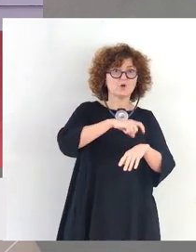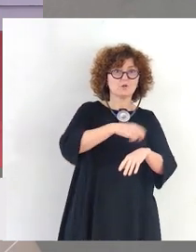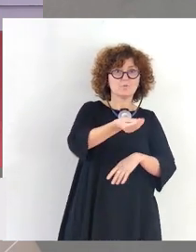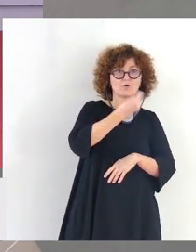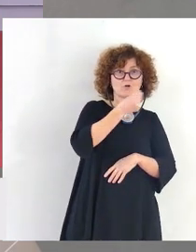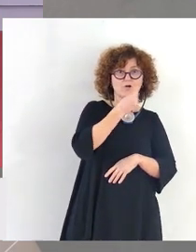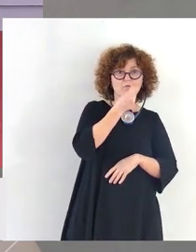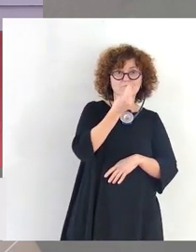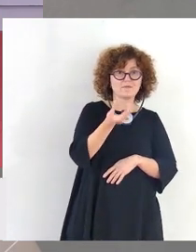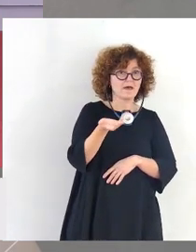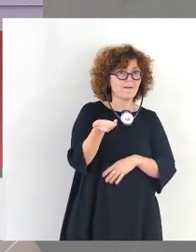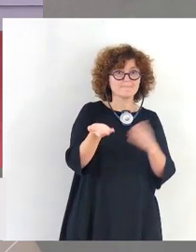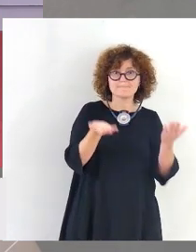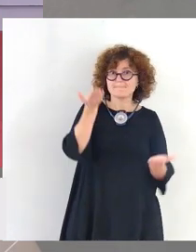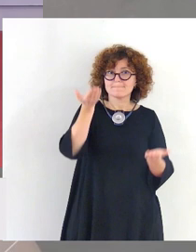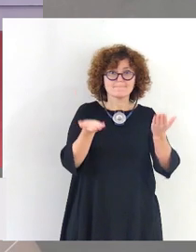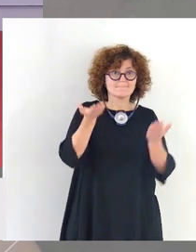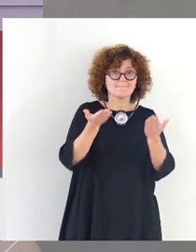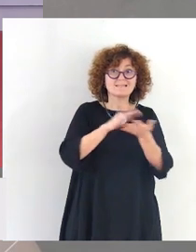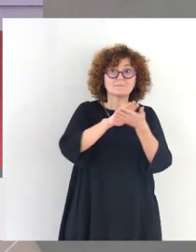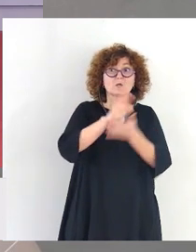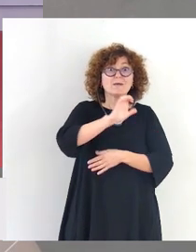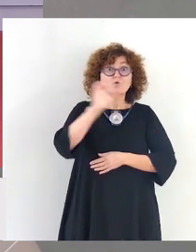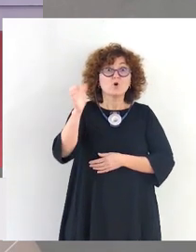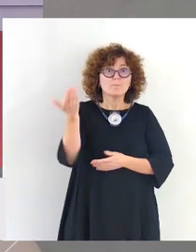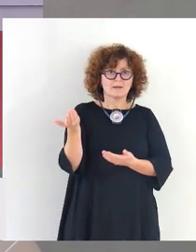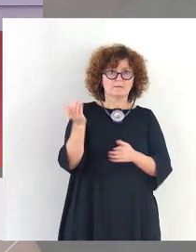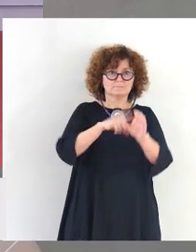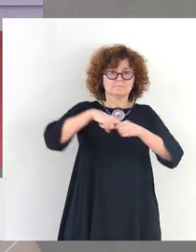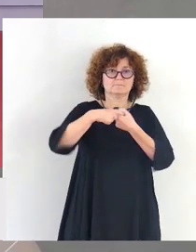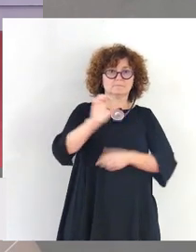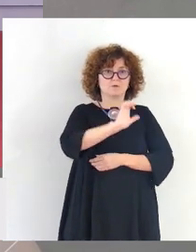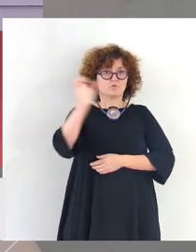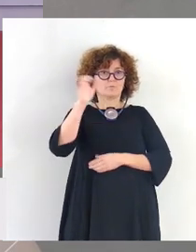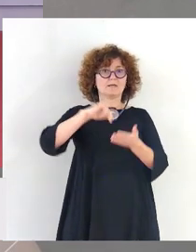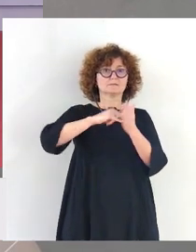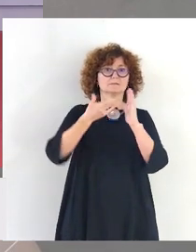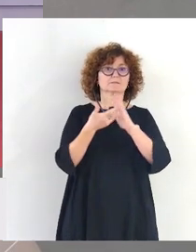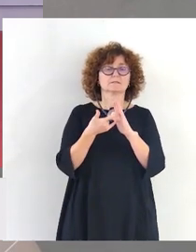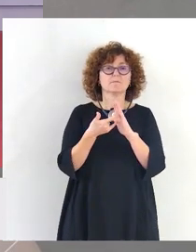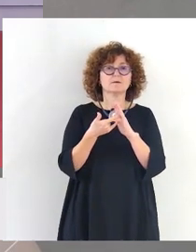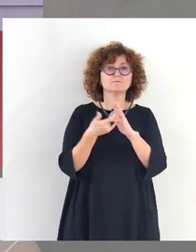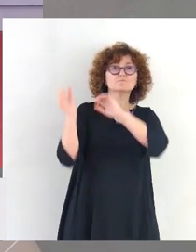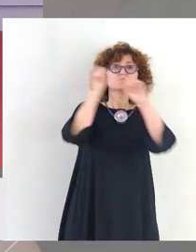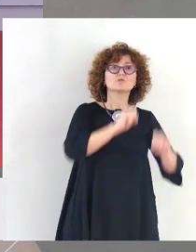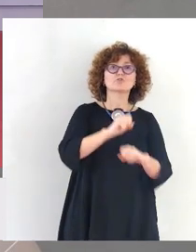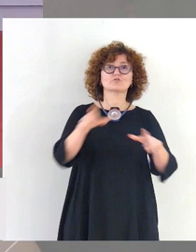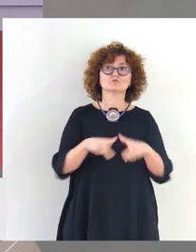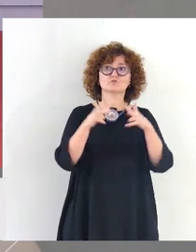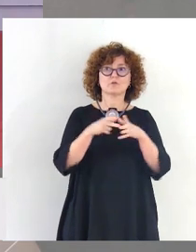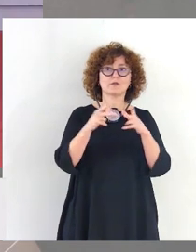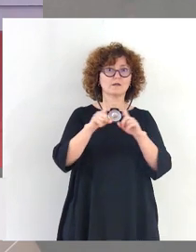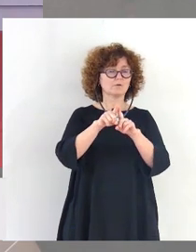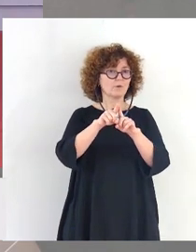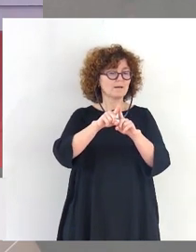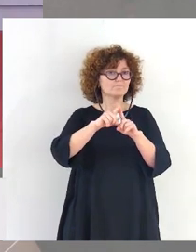traer comida a su casa estamos hablando de Europa de Estados miembros europeos que tienen unos sistemas de eh protección social más sofisticados del mundo pero